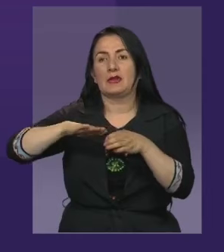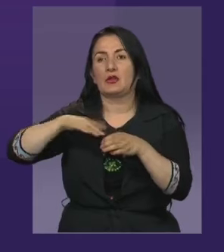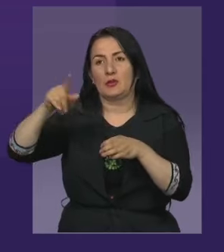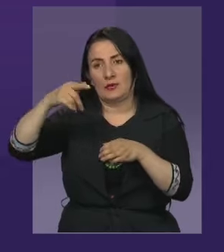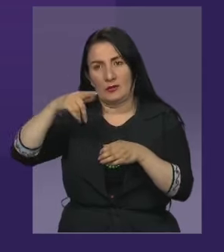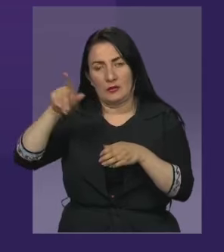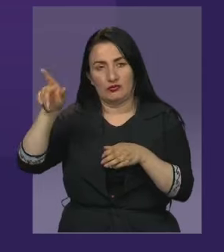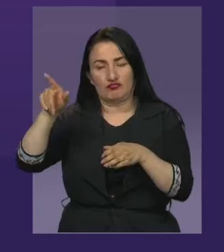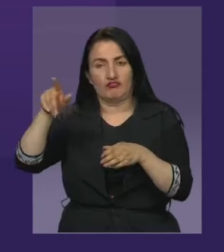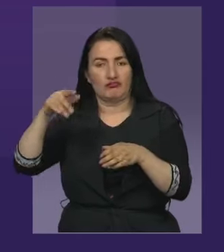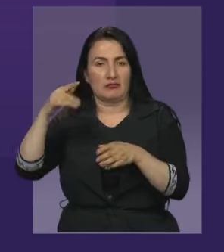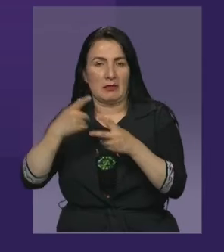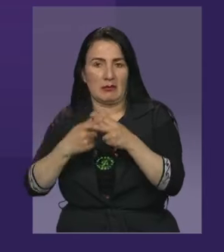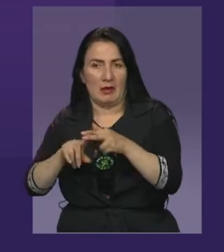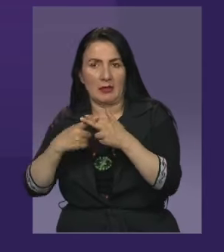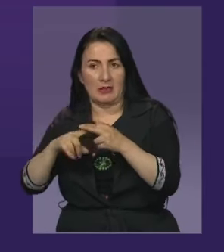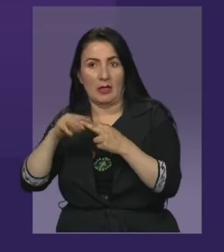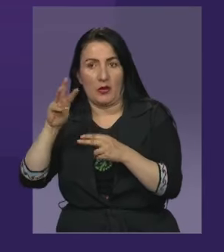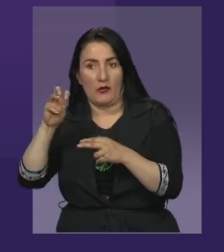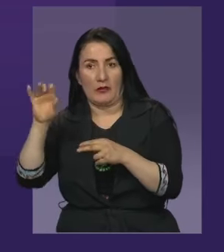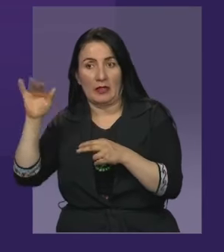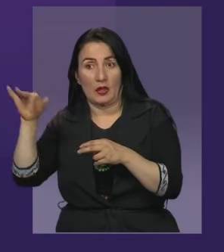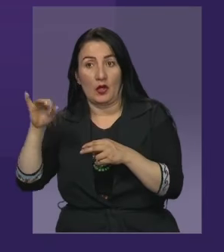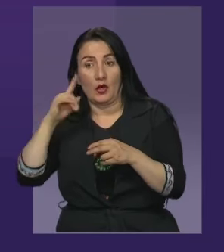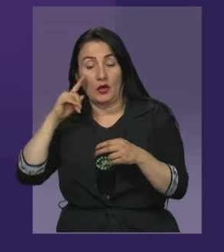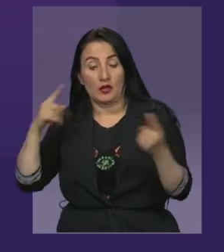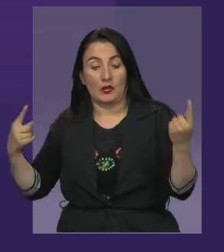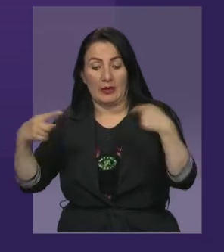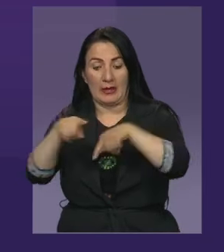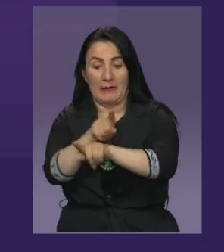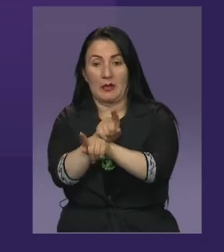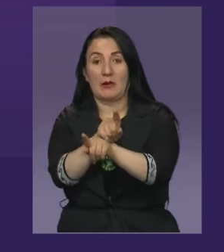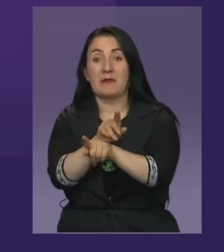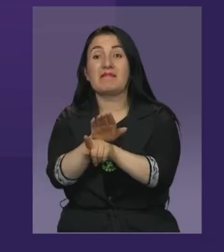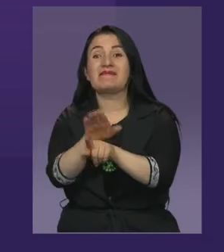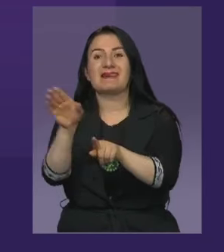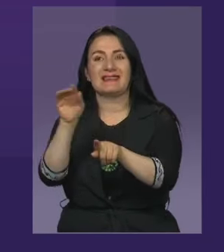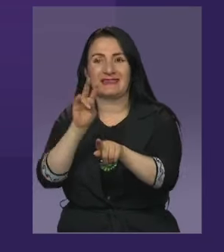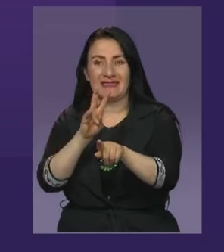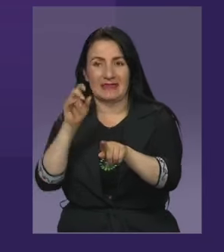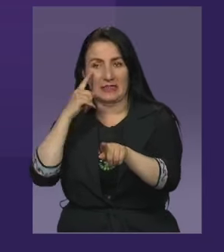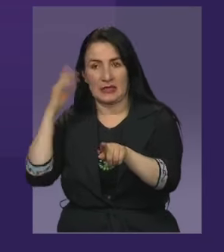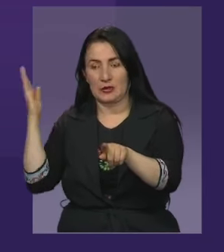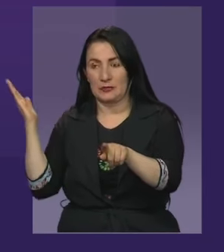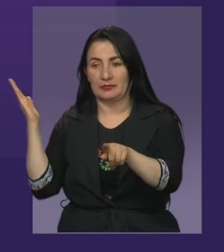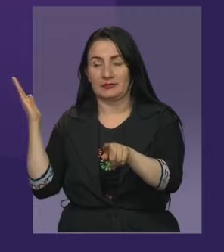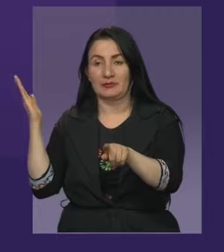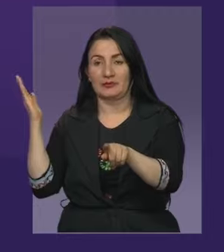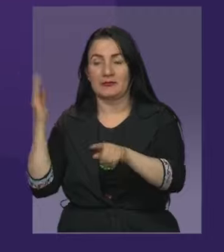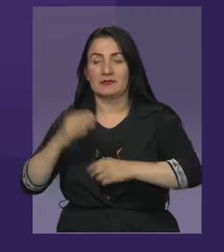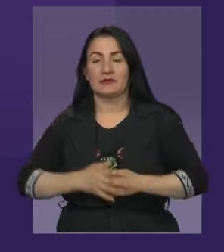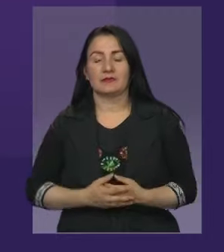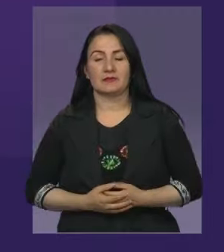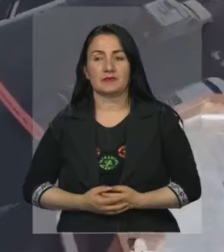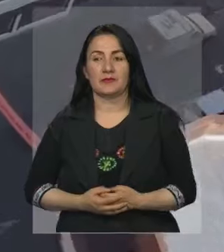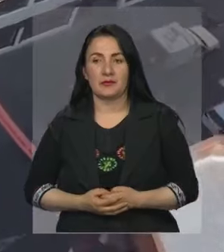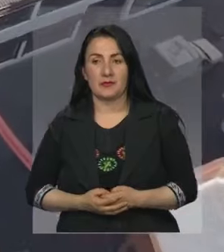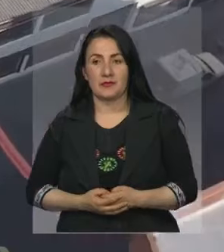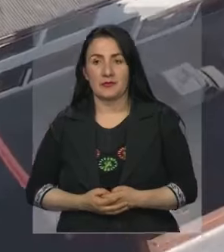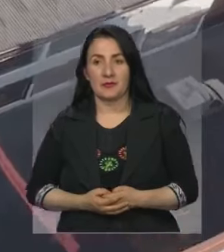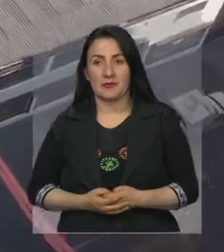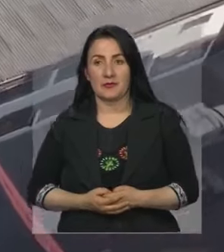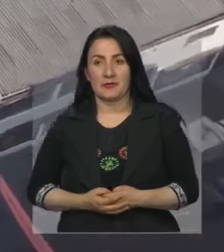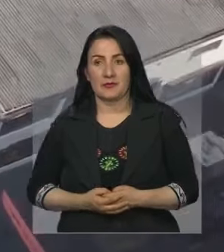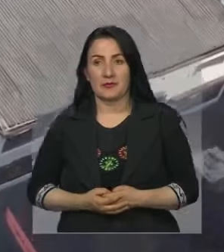el 98%, y en el intercambiador vial de la calle 72 con avenida Caracas, que ya está en un